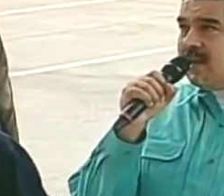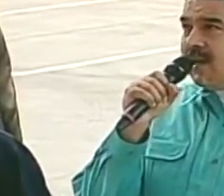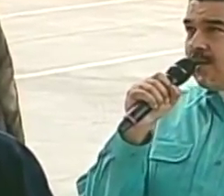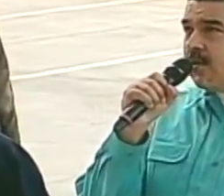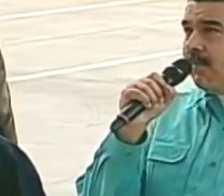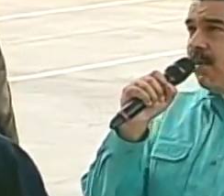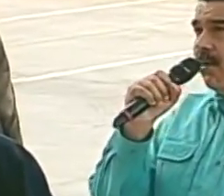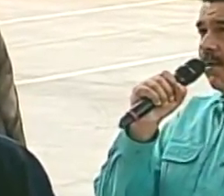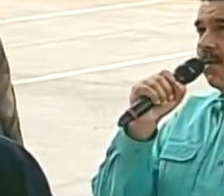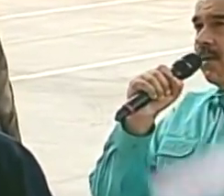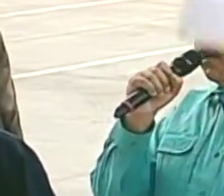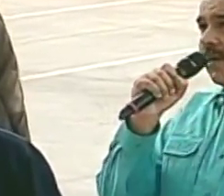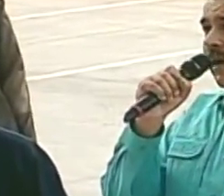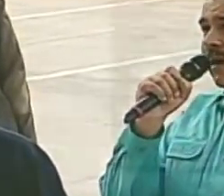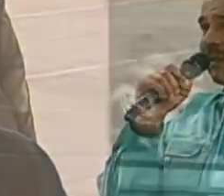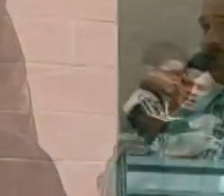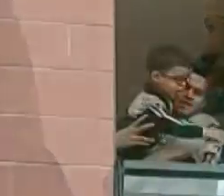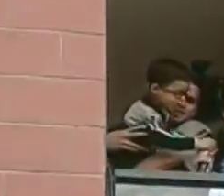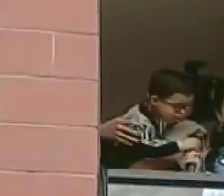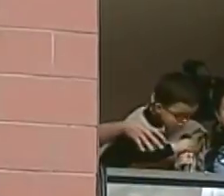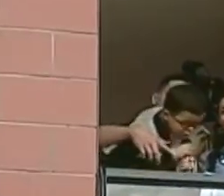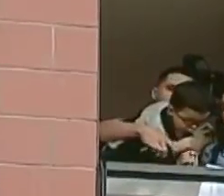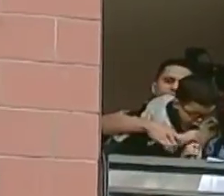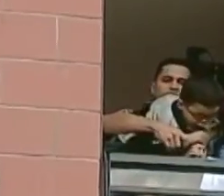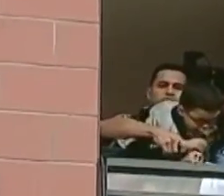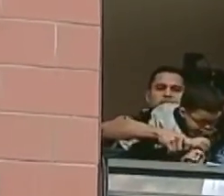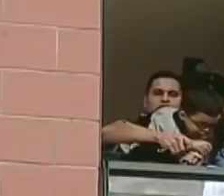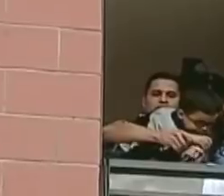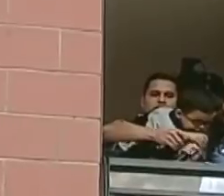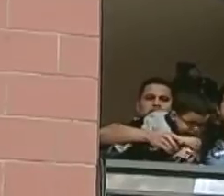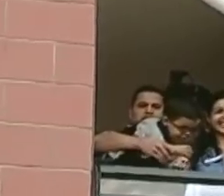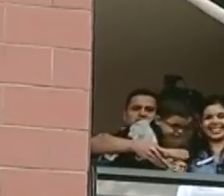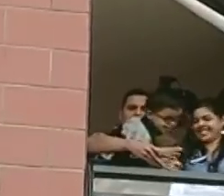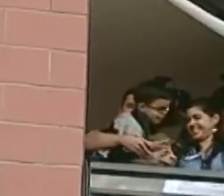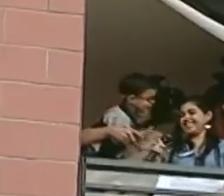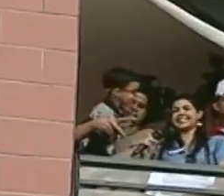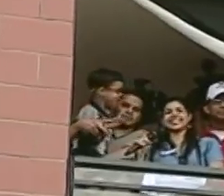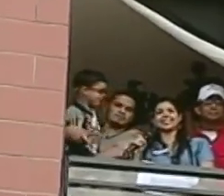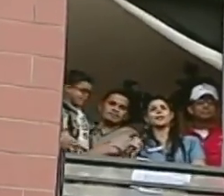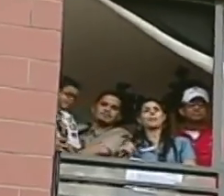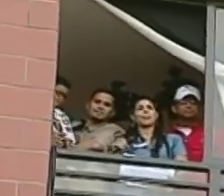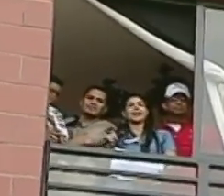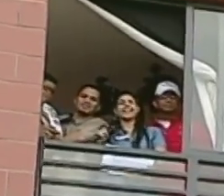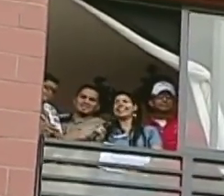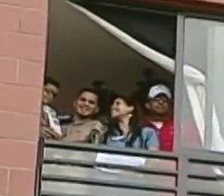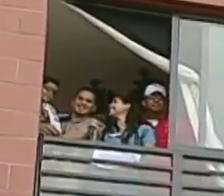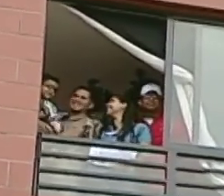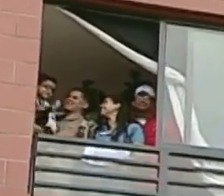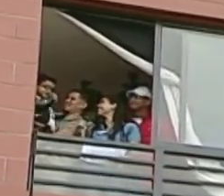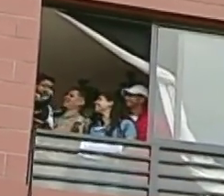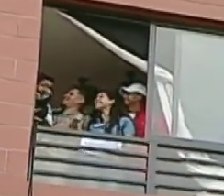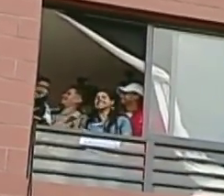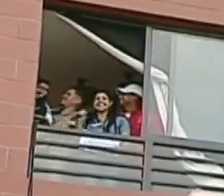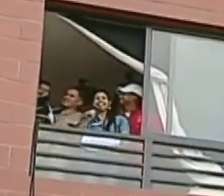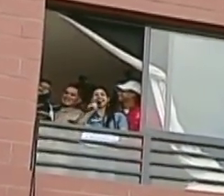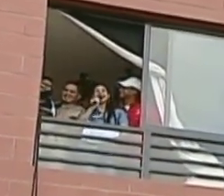2018. Y de ahí rumbo a las 3 millones de viviendas. Hola. ¿Viste que Leonardo David está de